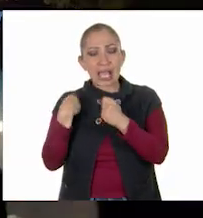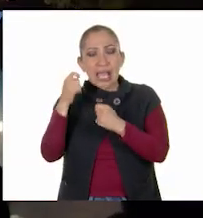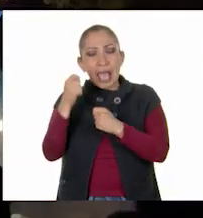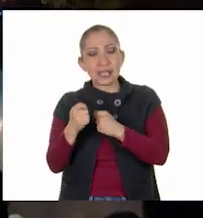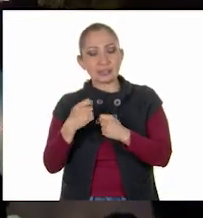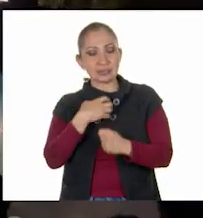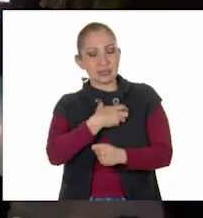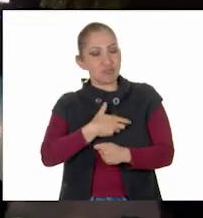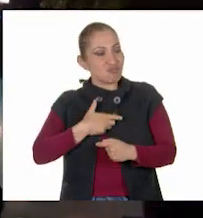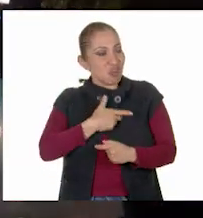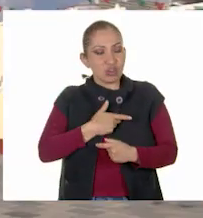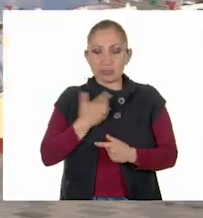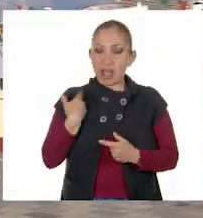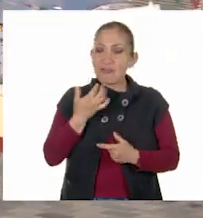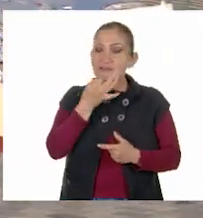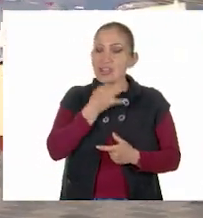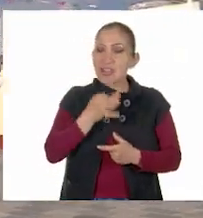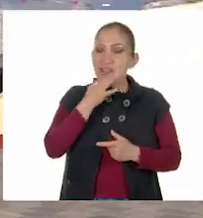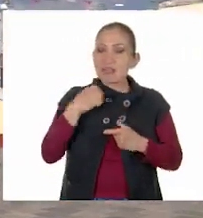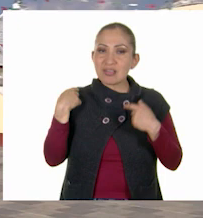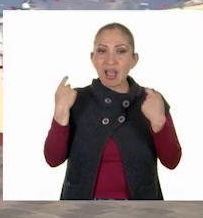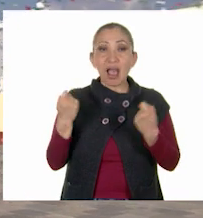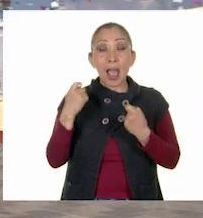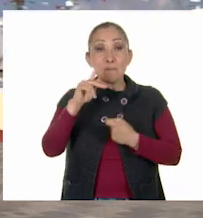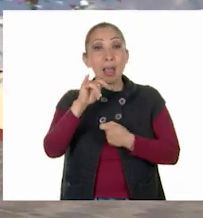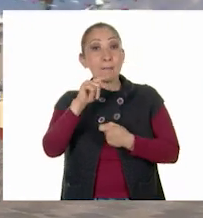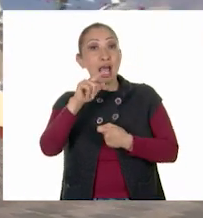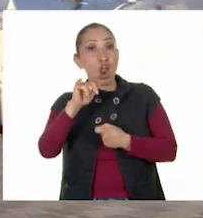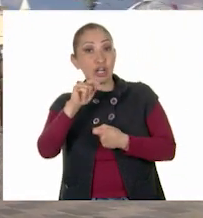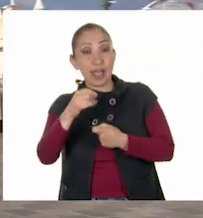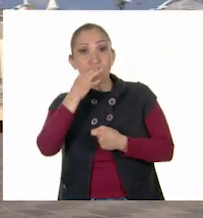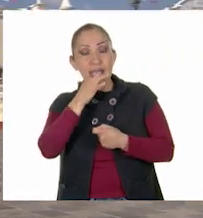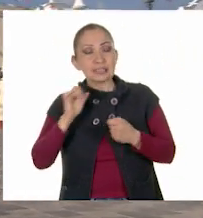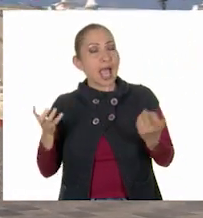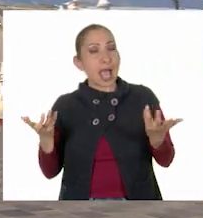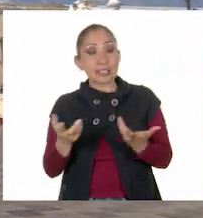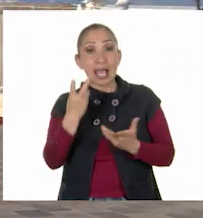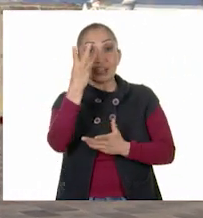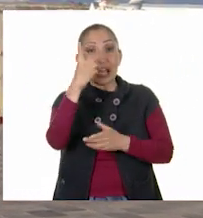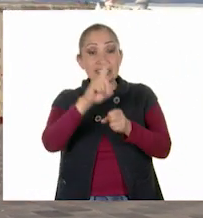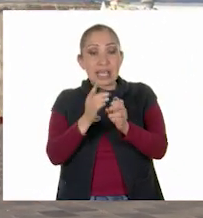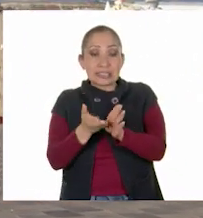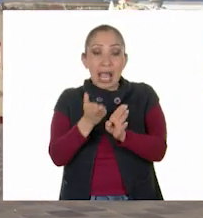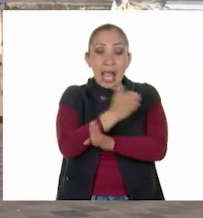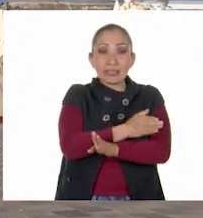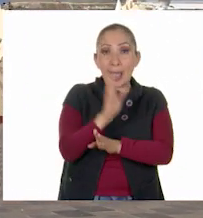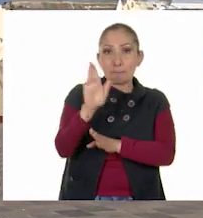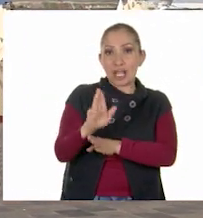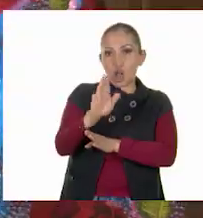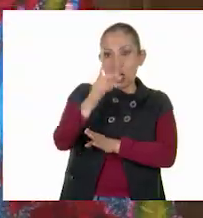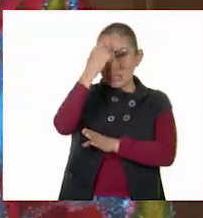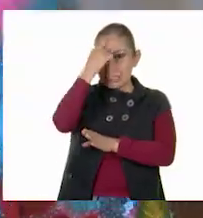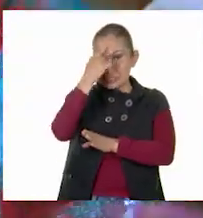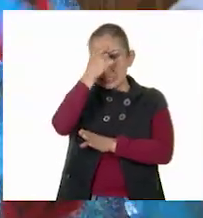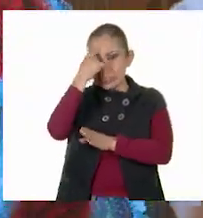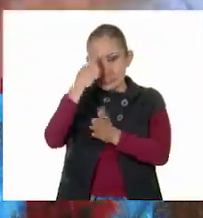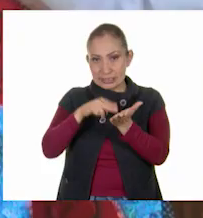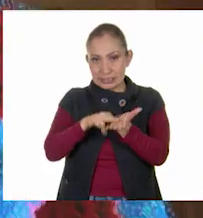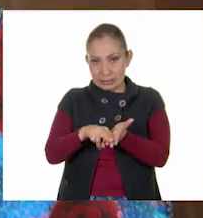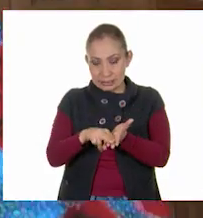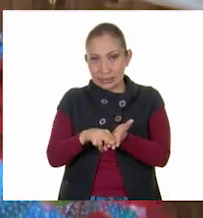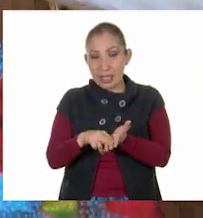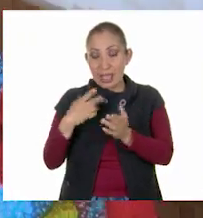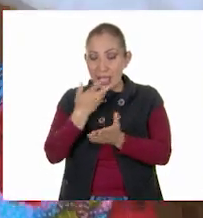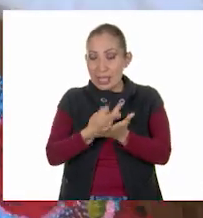la alegría del carnaval. En Papalotla, esa fiesta se desarrolla 3 días antes del miércoles de ceniza. En